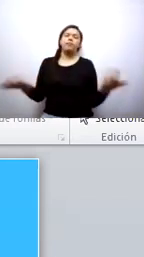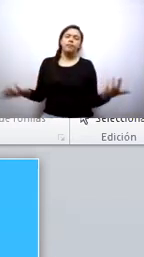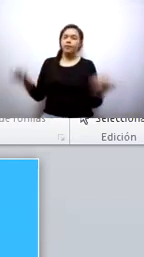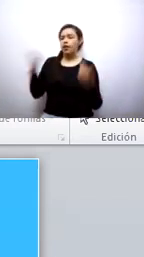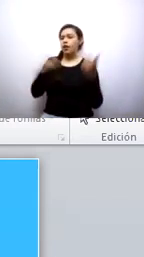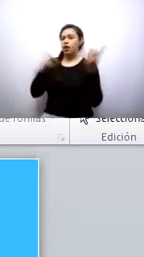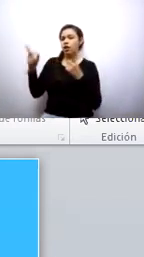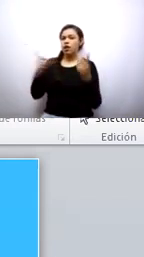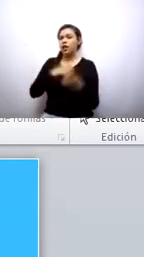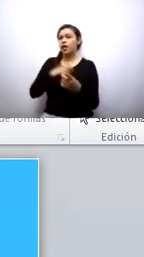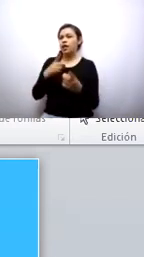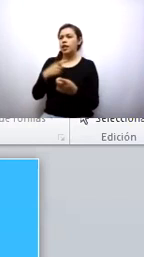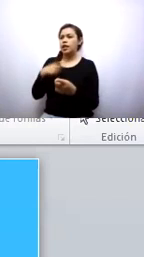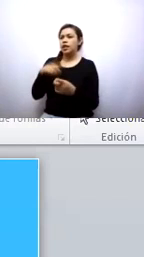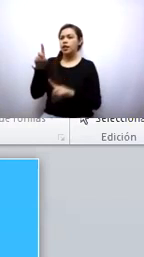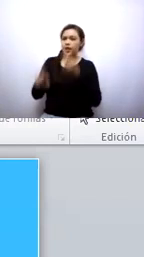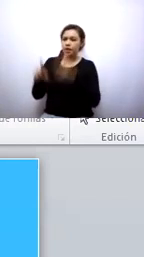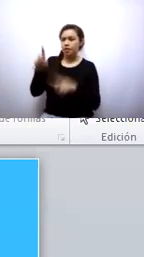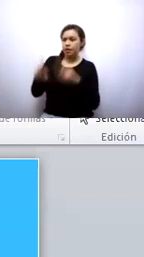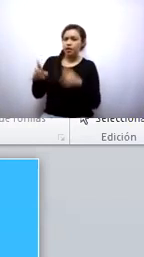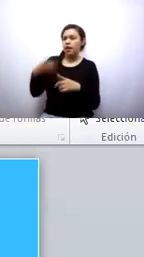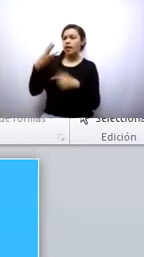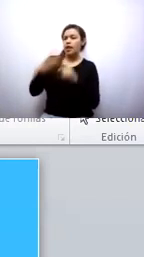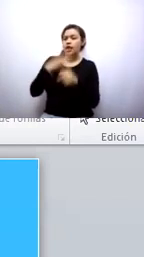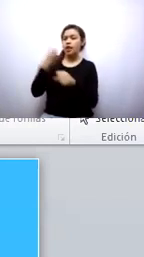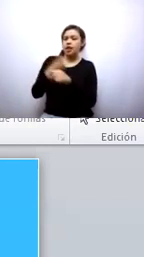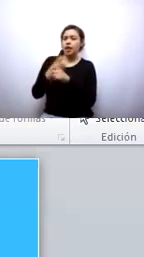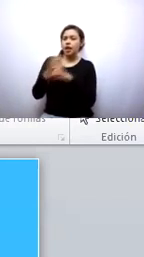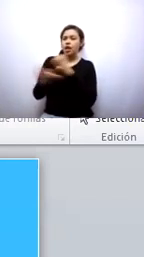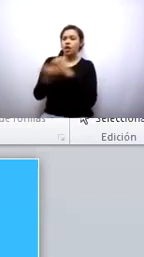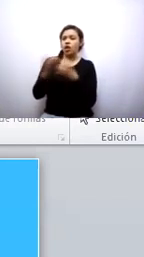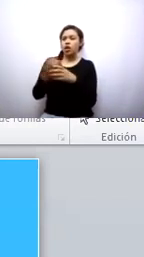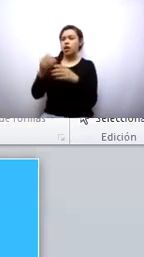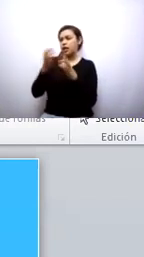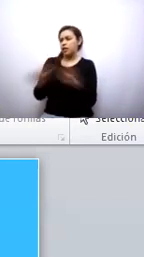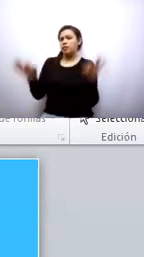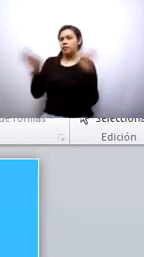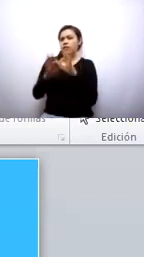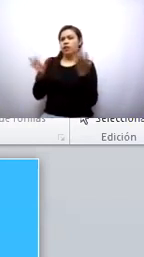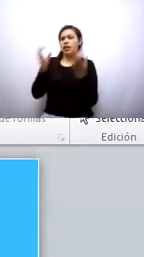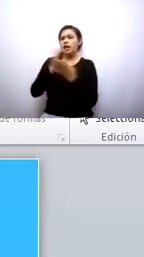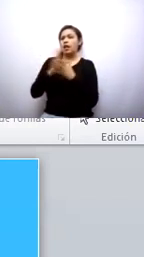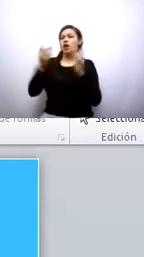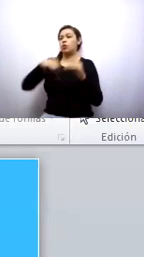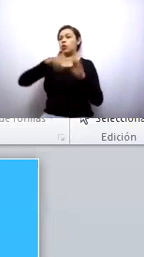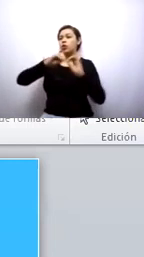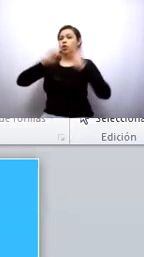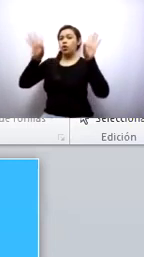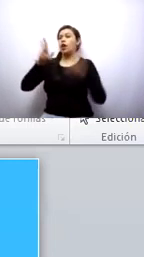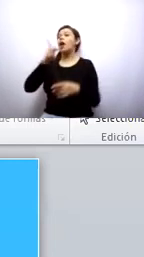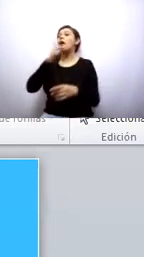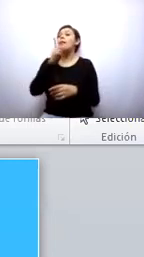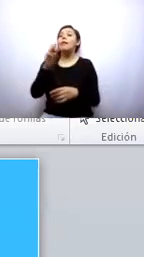de un tercer elemento indispensable a todas luces, que es pues justamente nuestros papás, ¿no? Los papás de estos